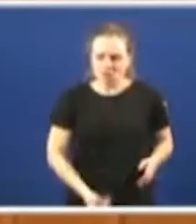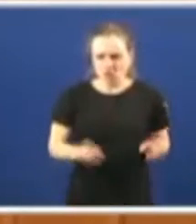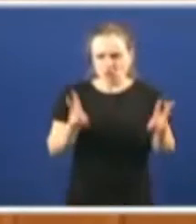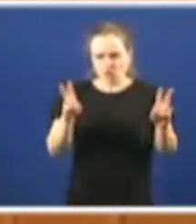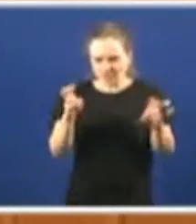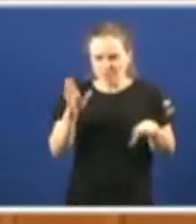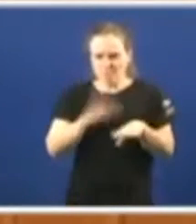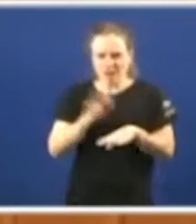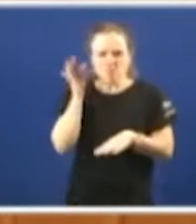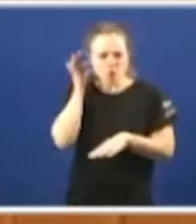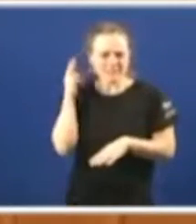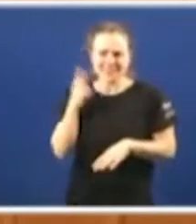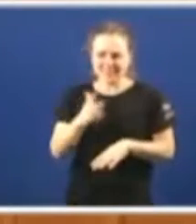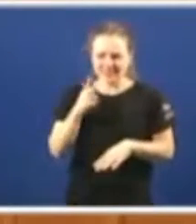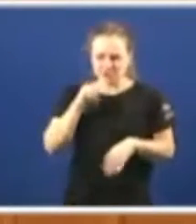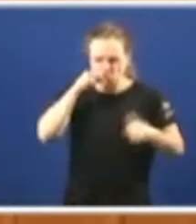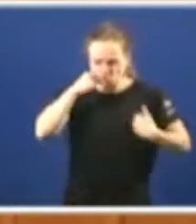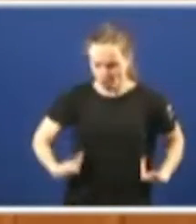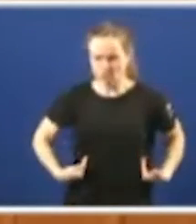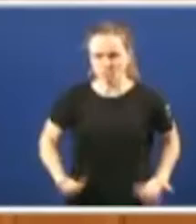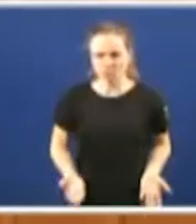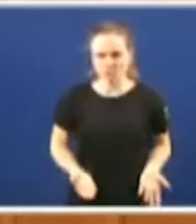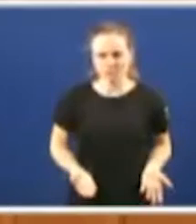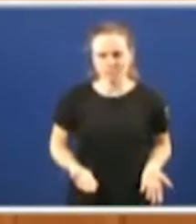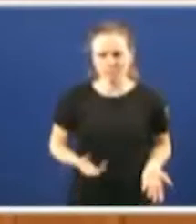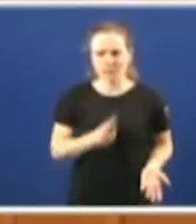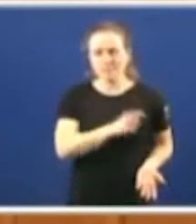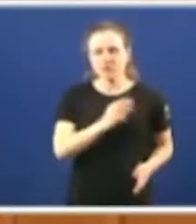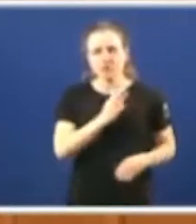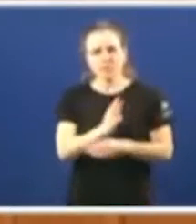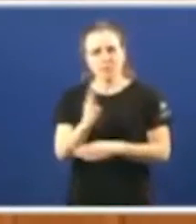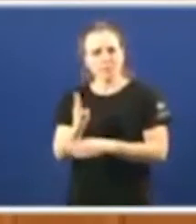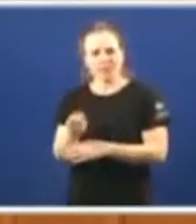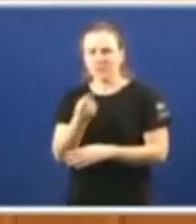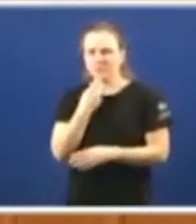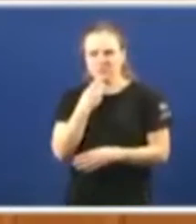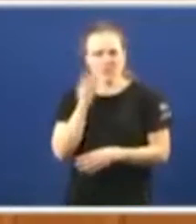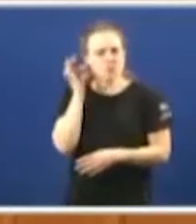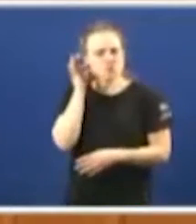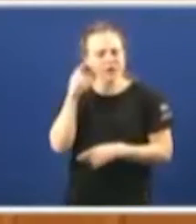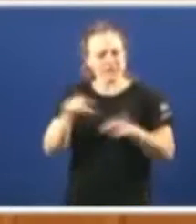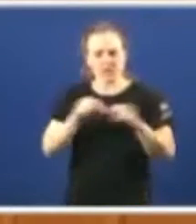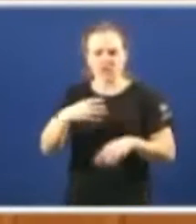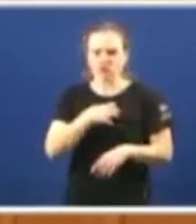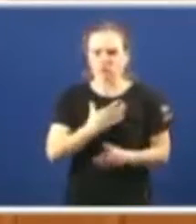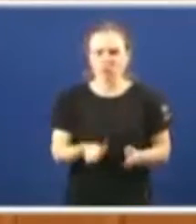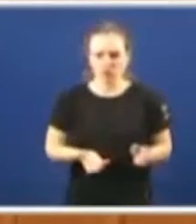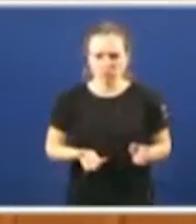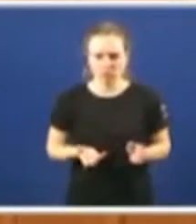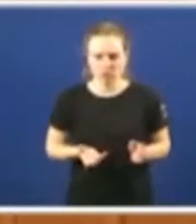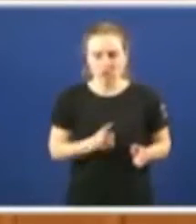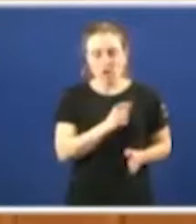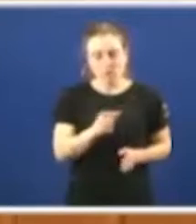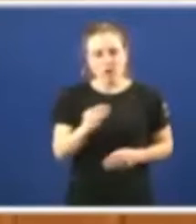mulleres, que é un dereito sobre o noso propio corpo, hai moita xente do Partido Popular que se nega que as mulleres teñamos capacidade para decidir. E tamén hai moita xente do